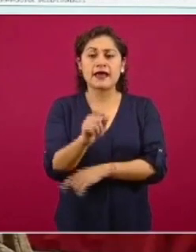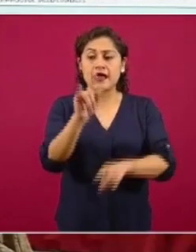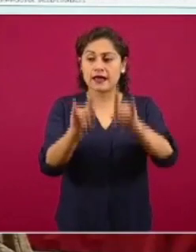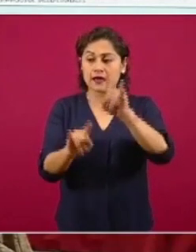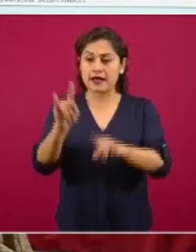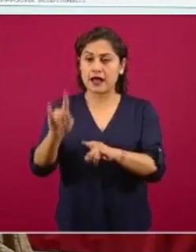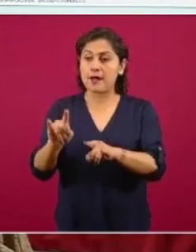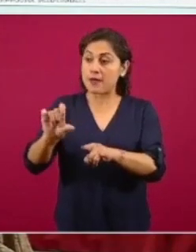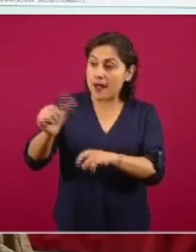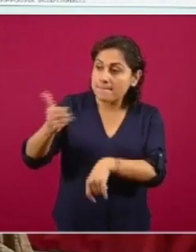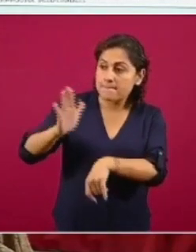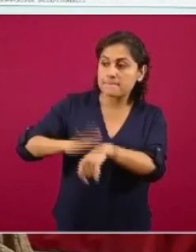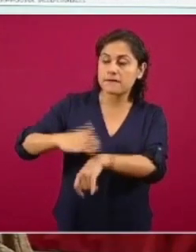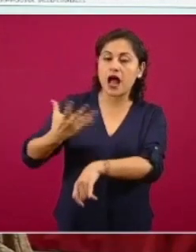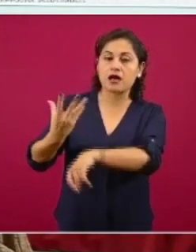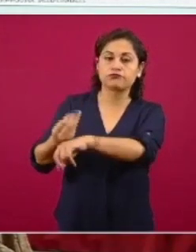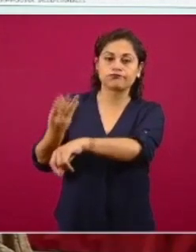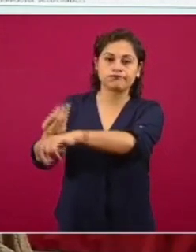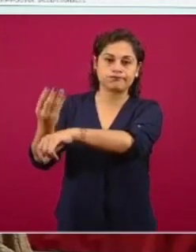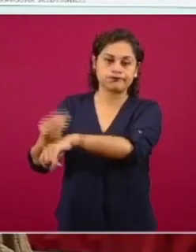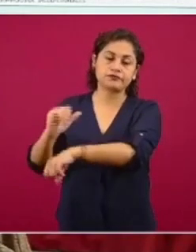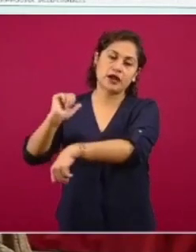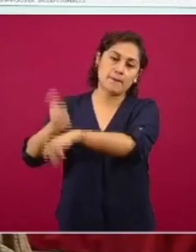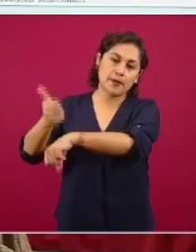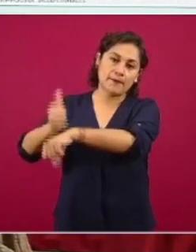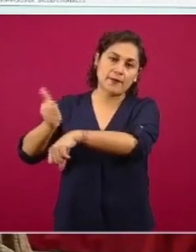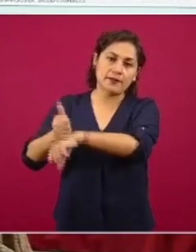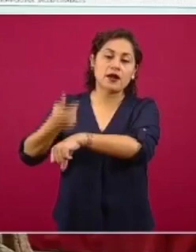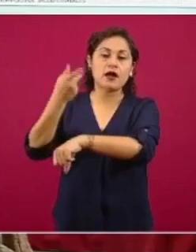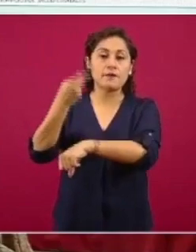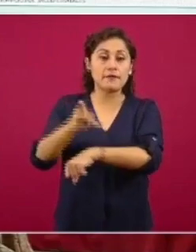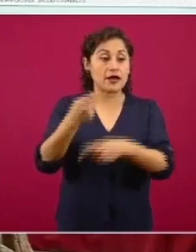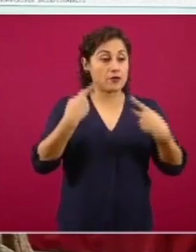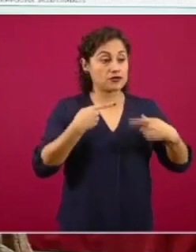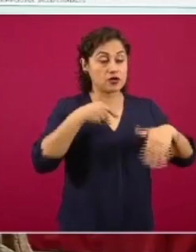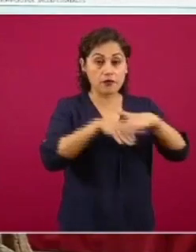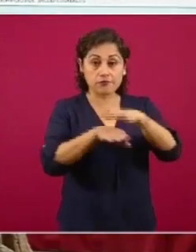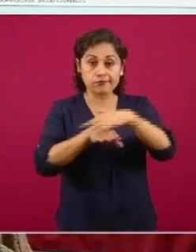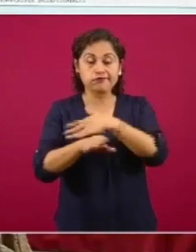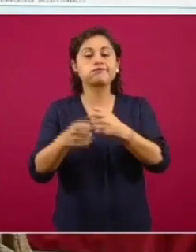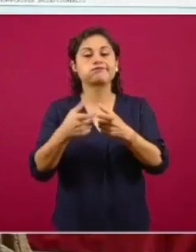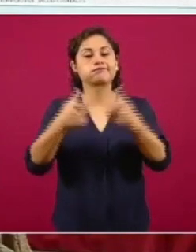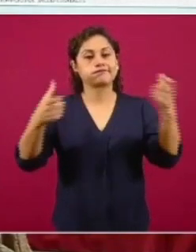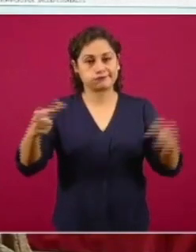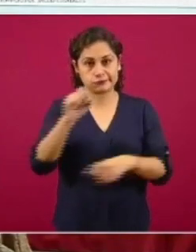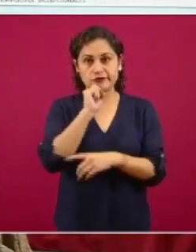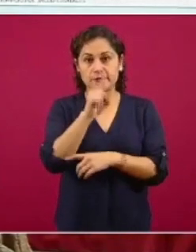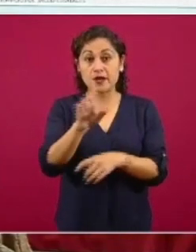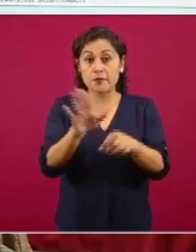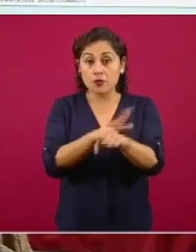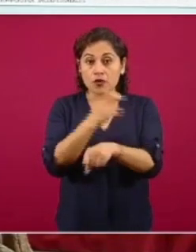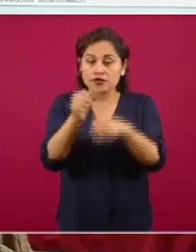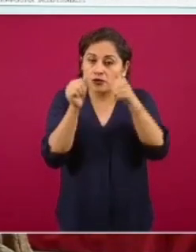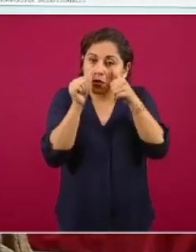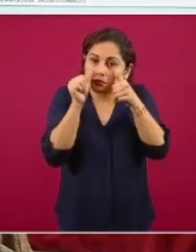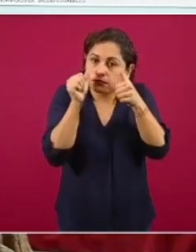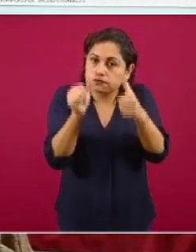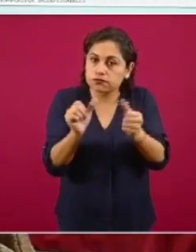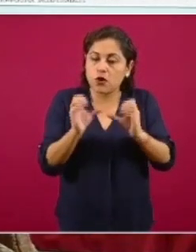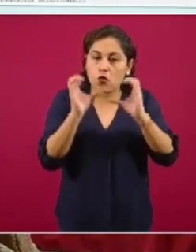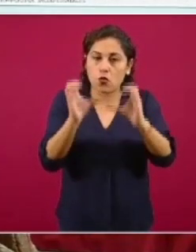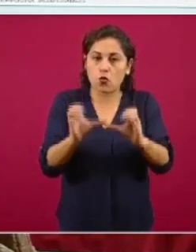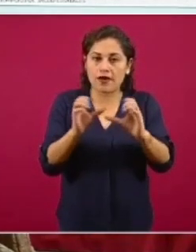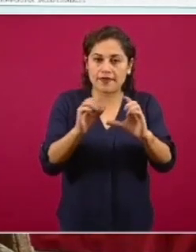también desgraciadamente las hospitalizaciones van incrementándose. Entonces tenemos que estar muy atentos a este margen, que es lo que